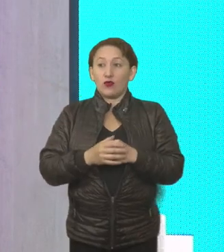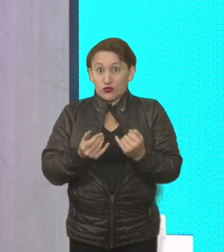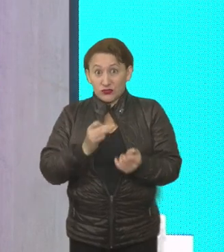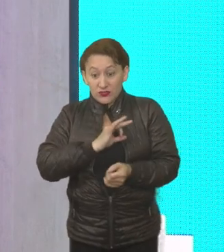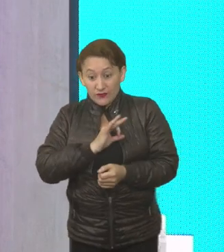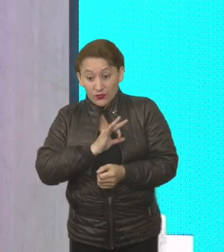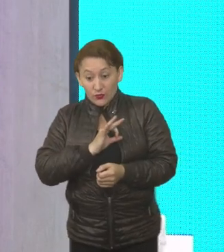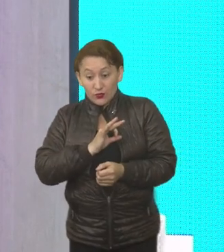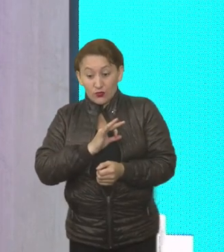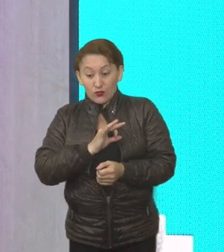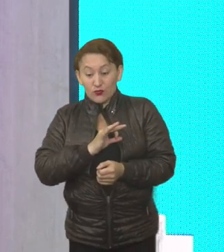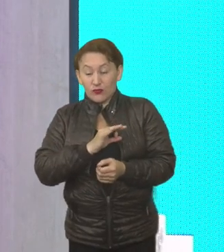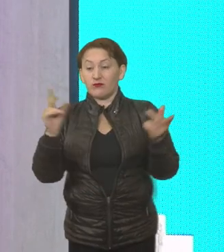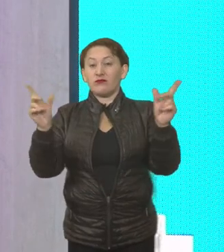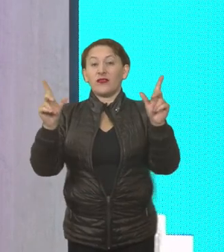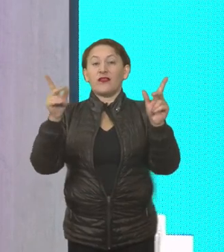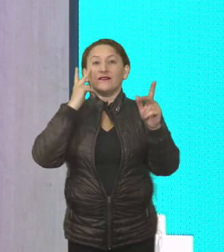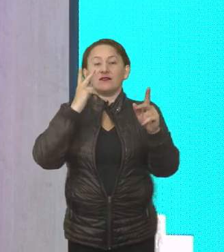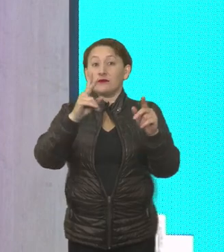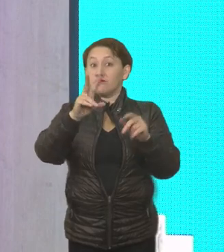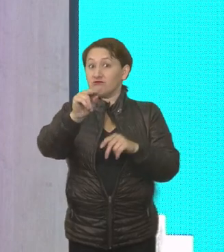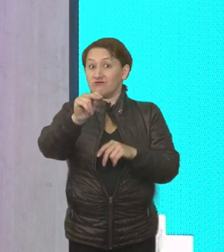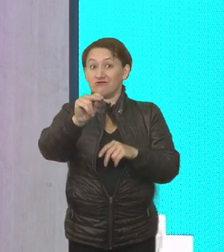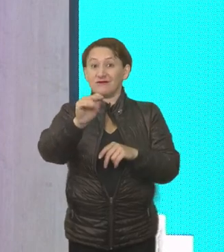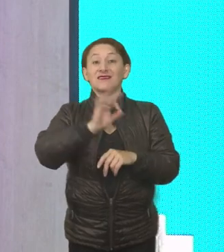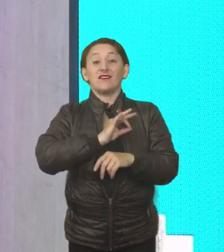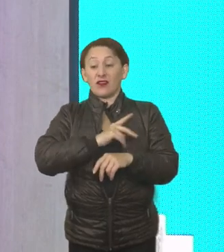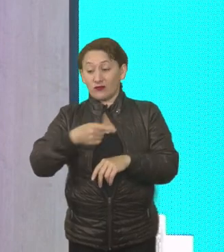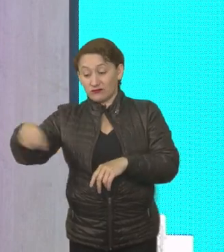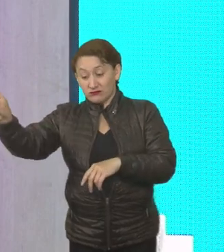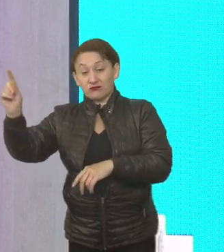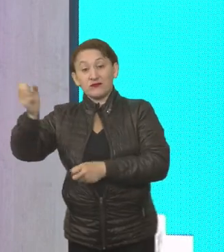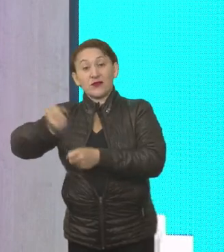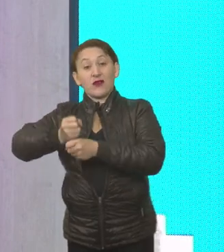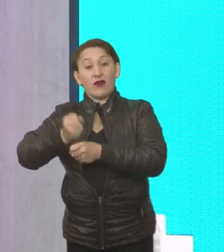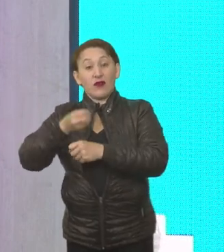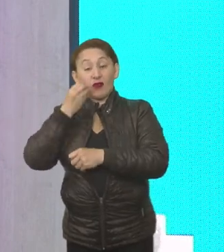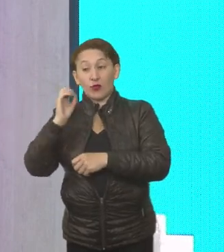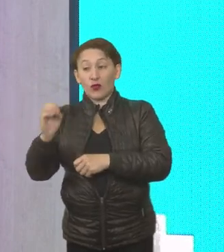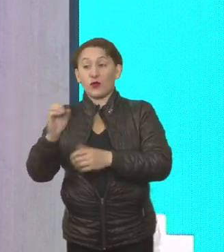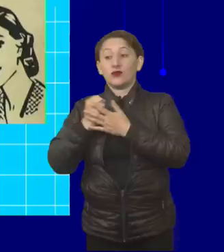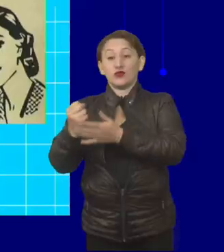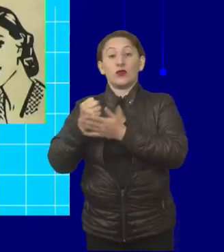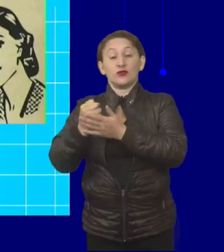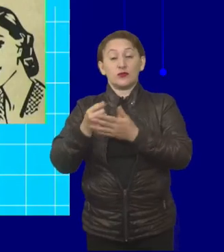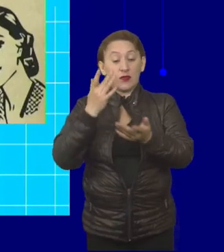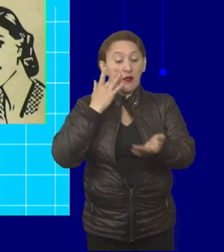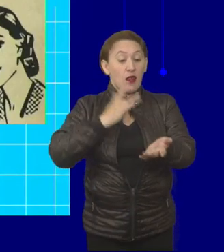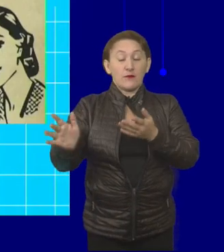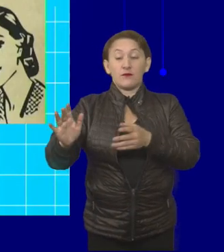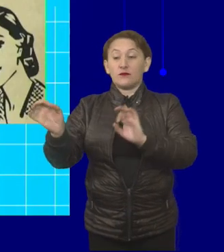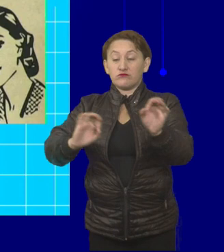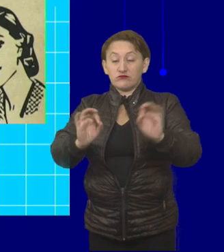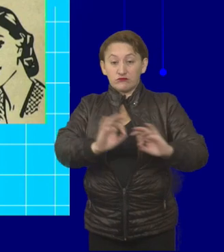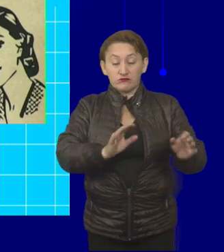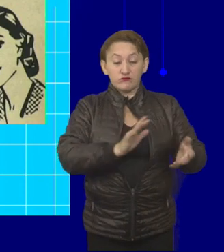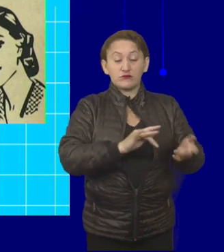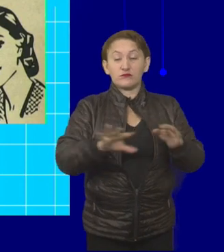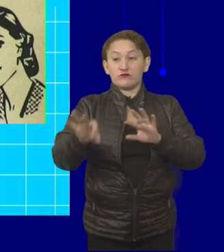es sábado de ver televisión, no mi amor, sábado de irse para la ferretería con el abuelo a ayudar, a limpiar, a sacar los